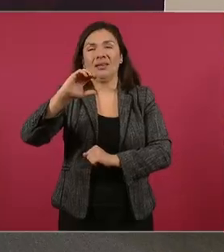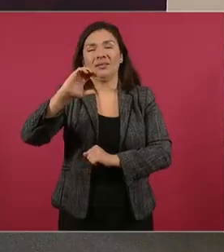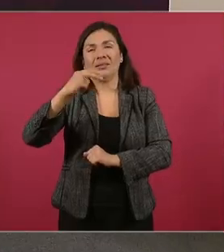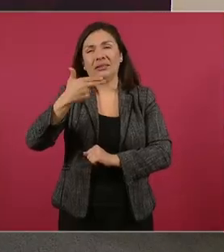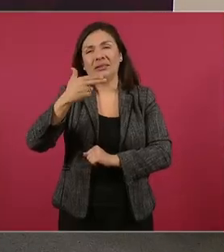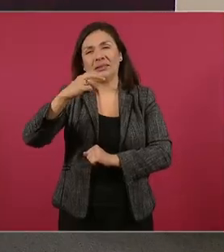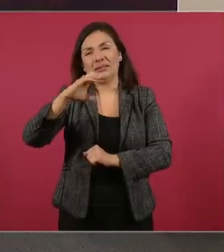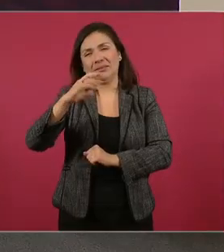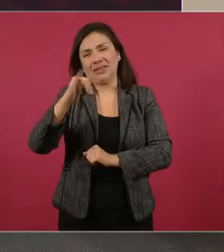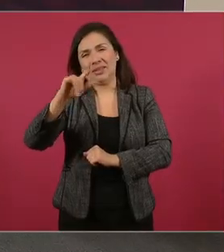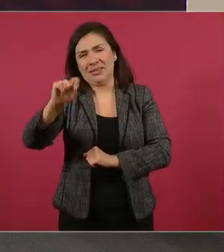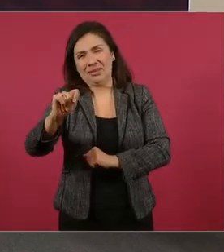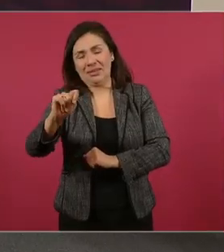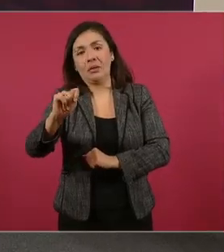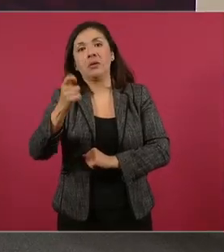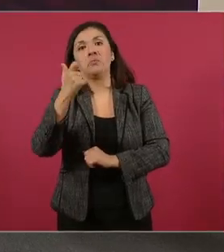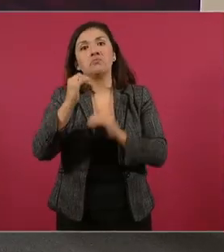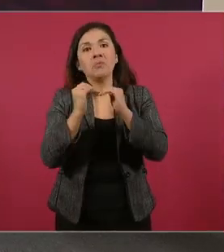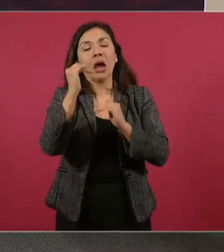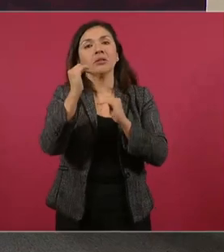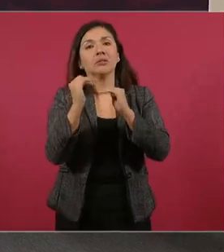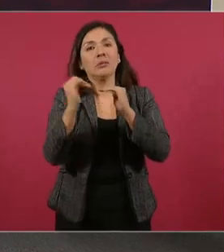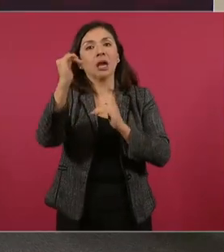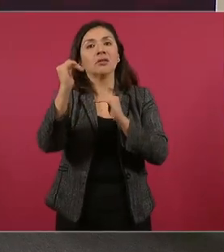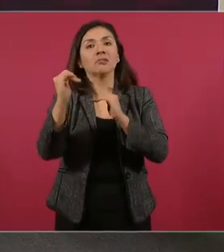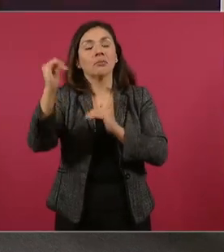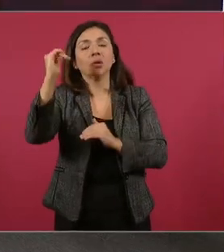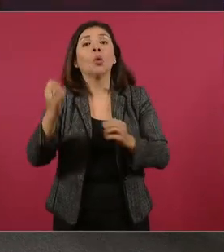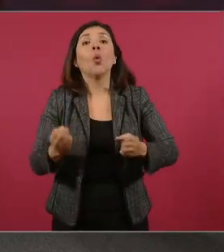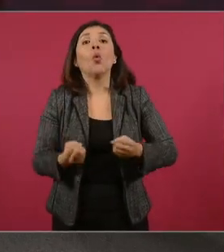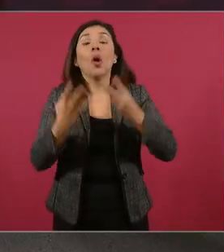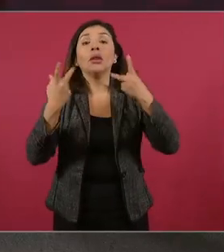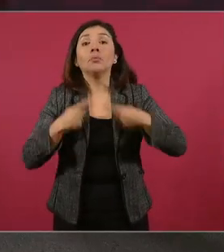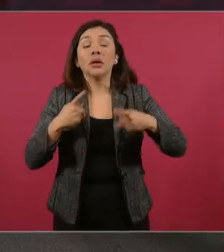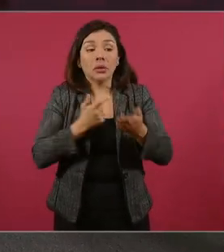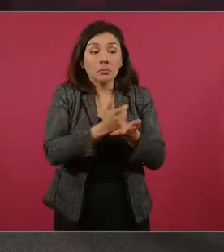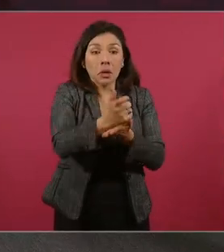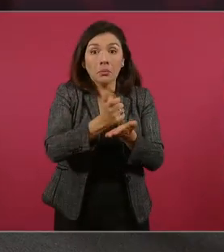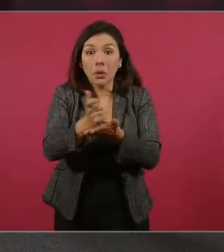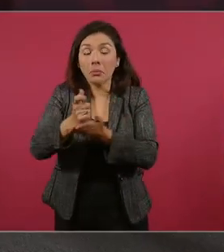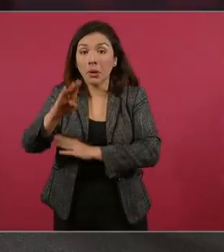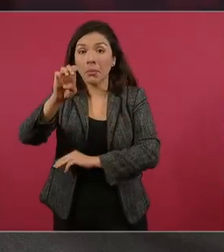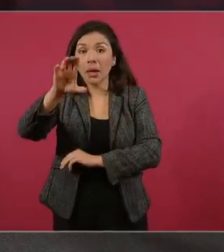venido incrementando el número de becas.